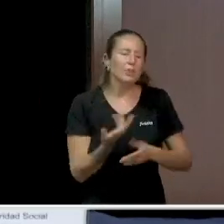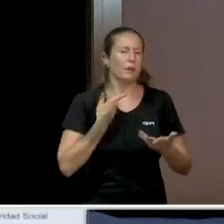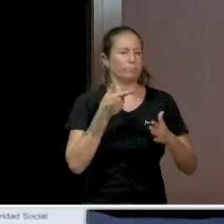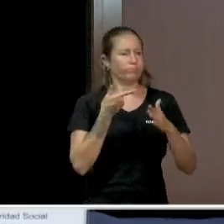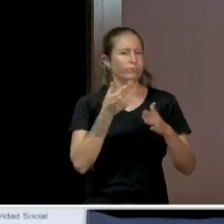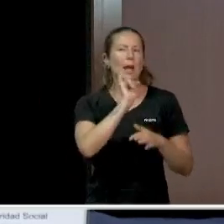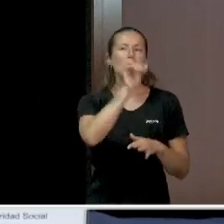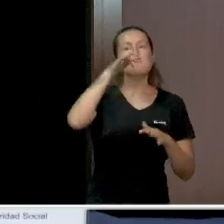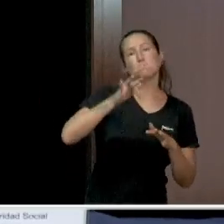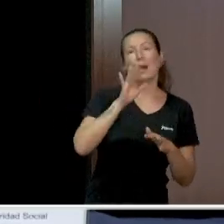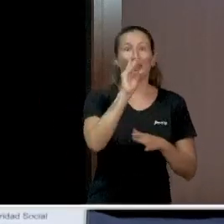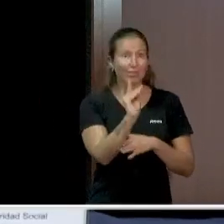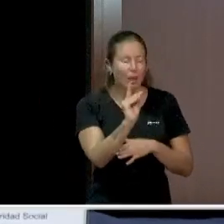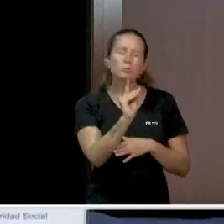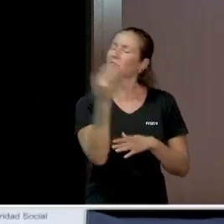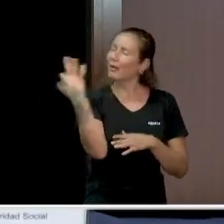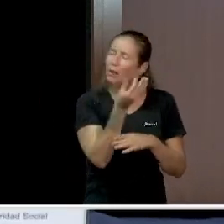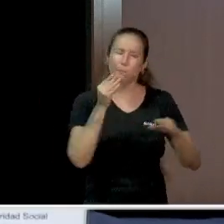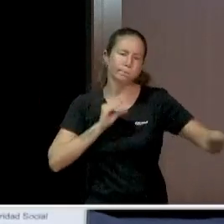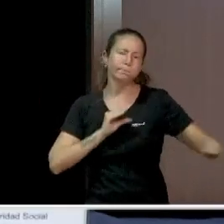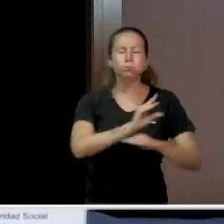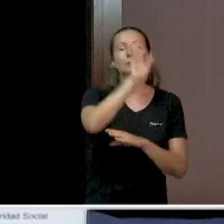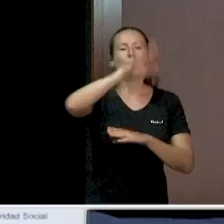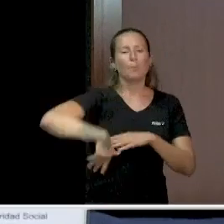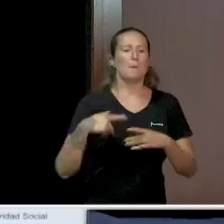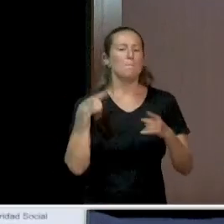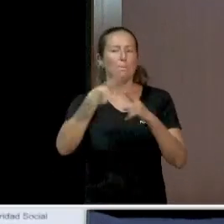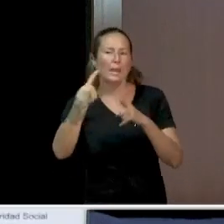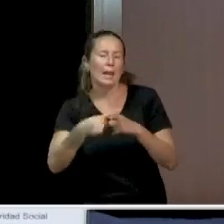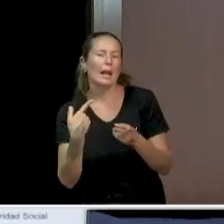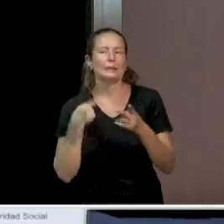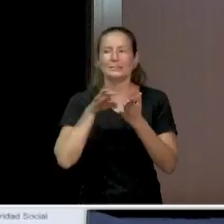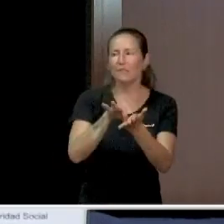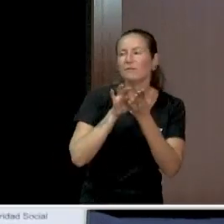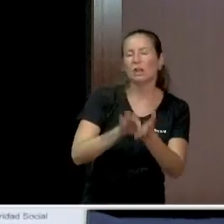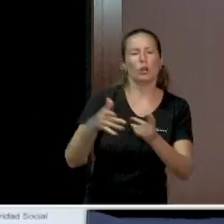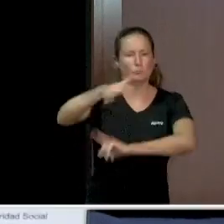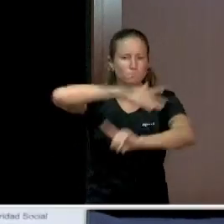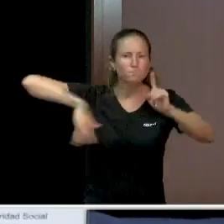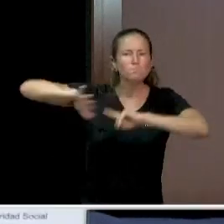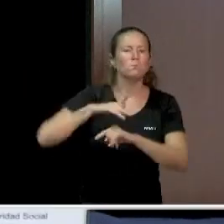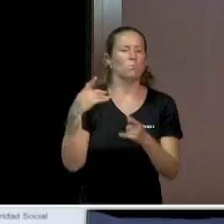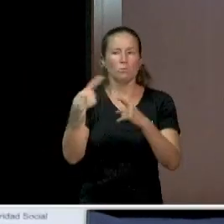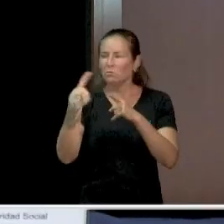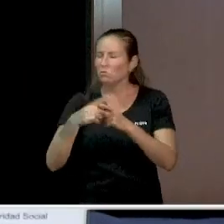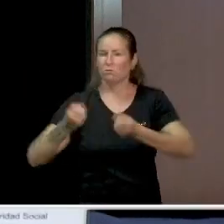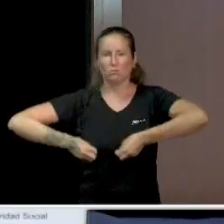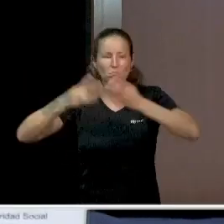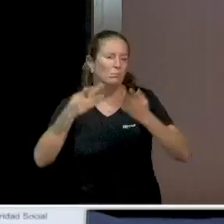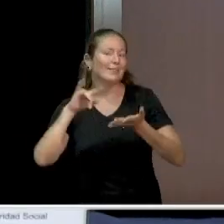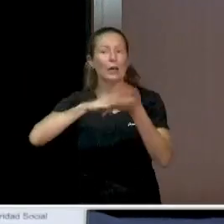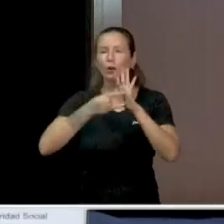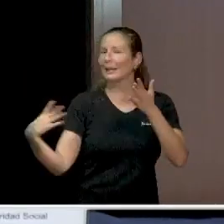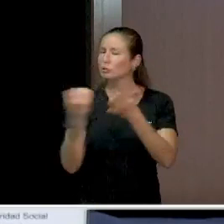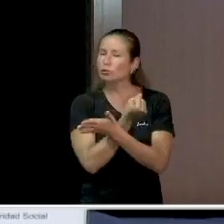y, sobre todo, puesta a disposición de bienes, servicios, equipo, instalaciones y tecnologías de la información y